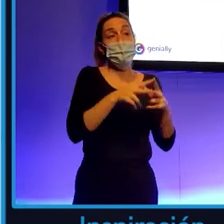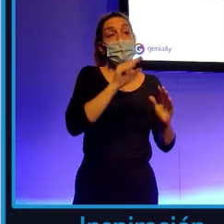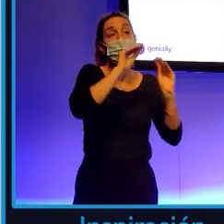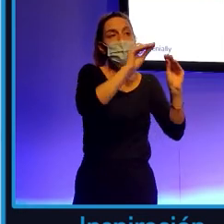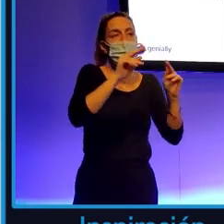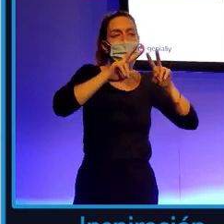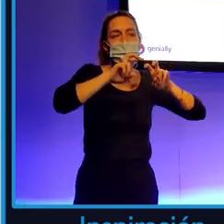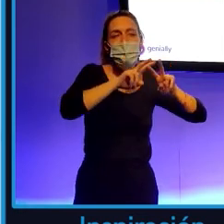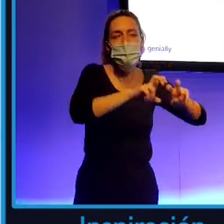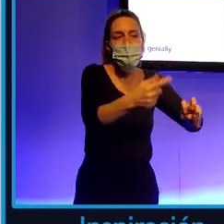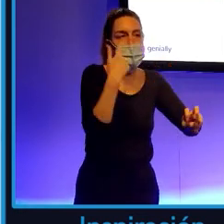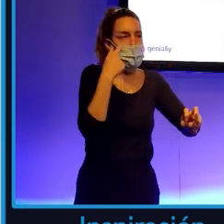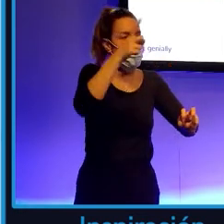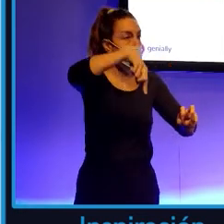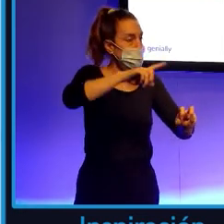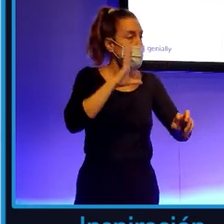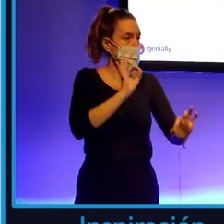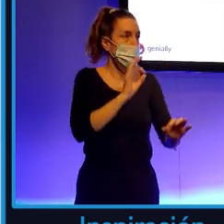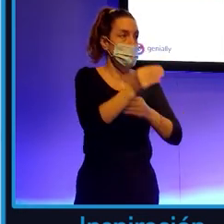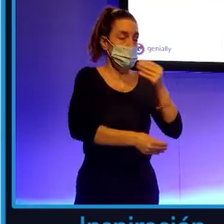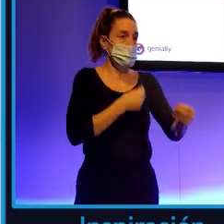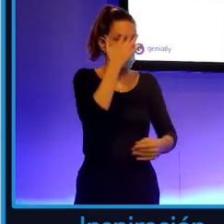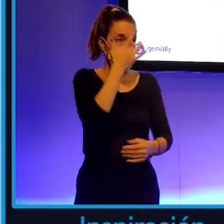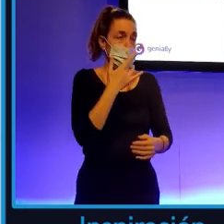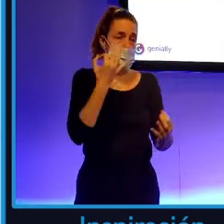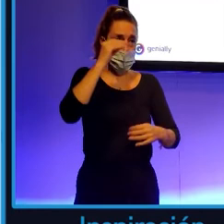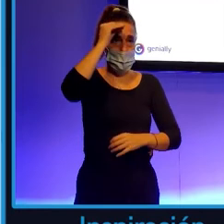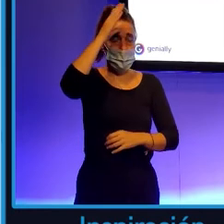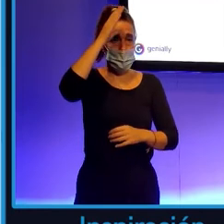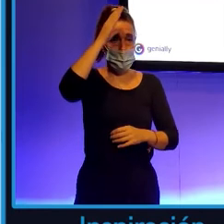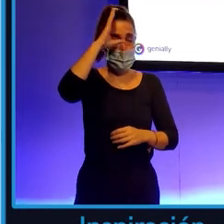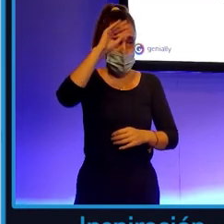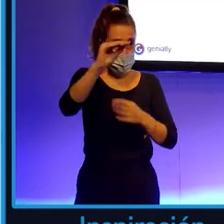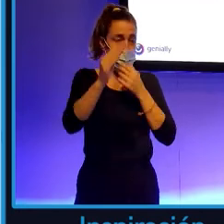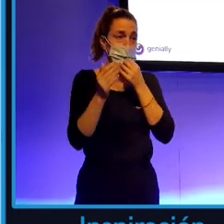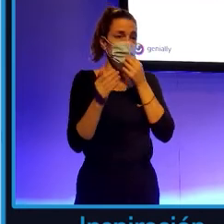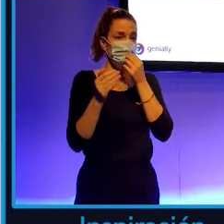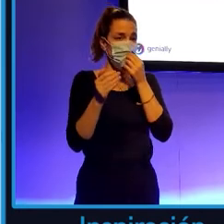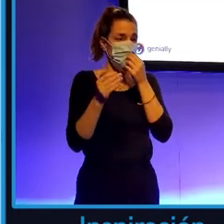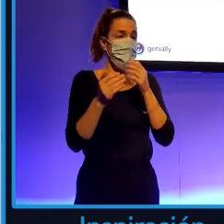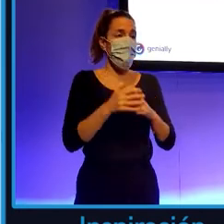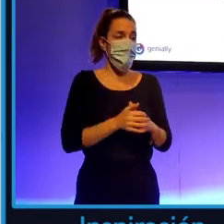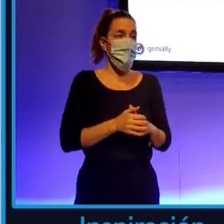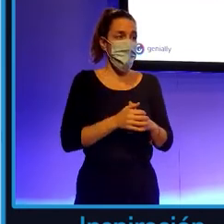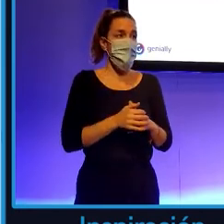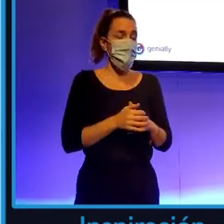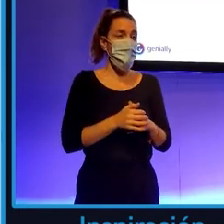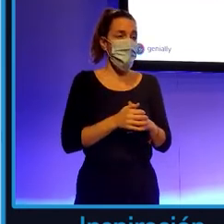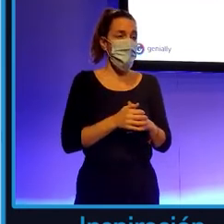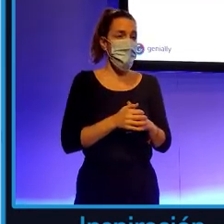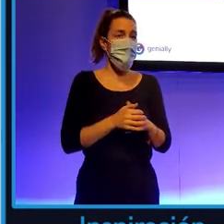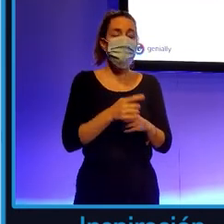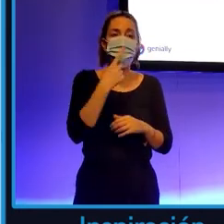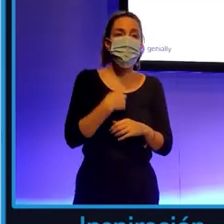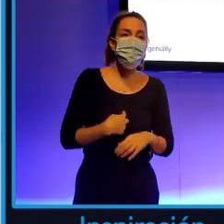inteligencia inciso de profesora y me vuelvo a la tecnología esta parte de este sistema